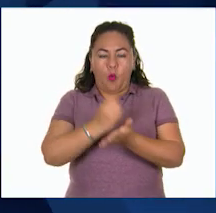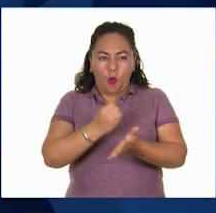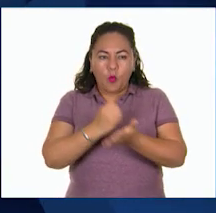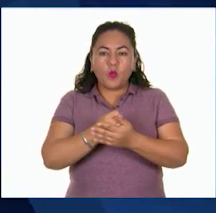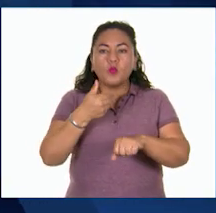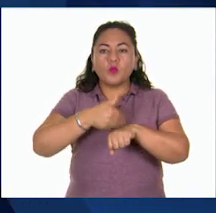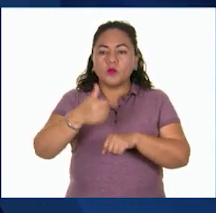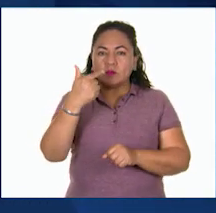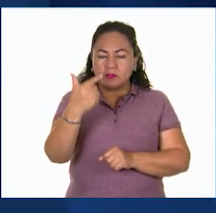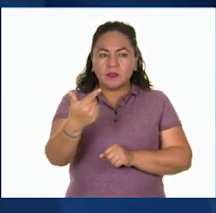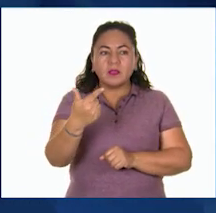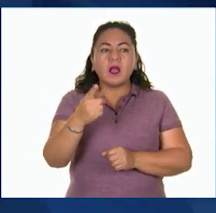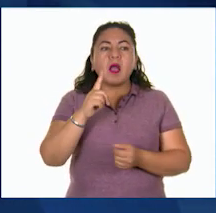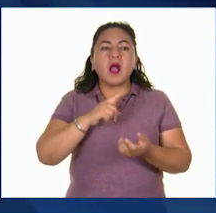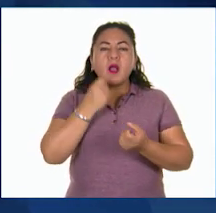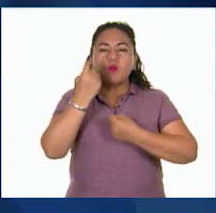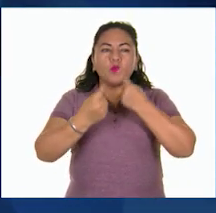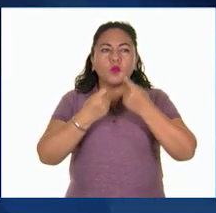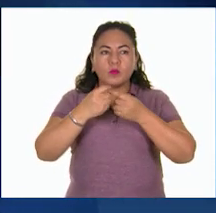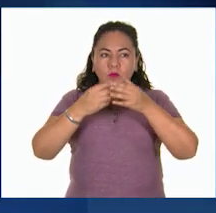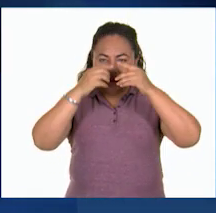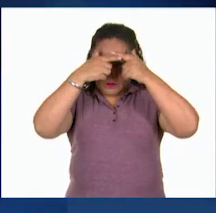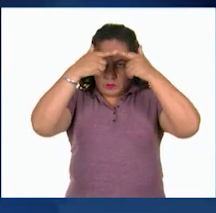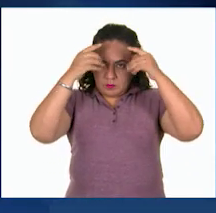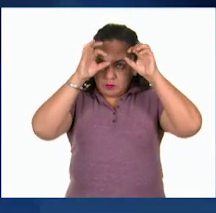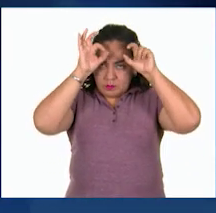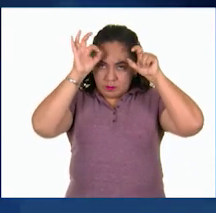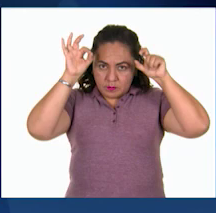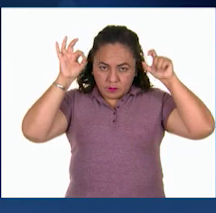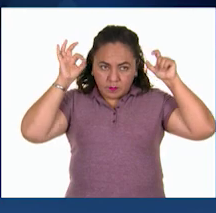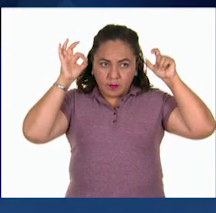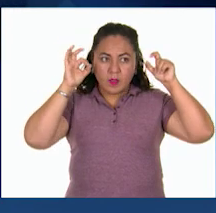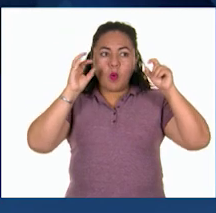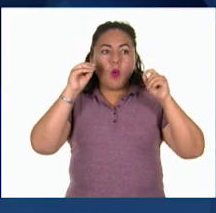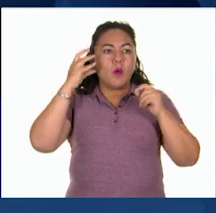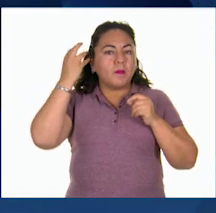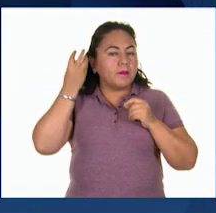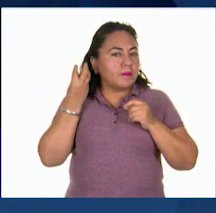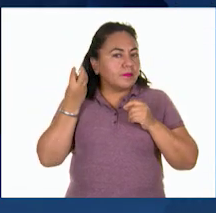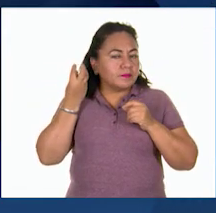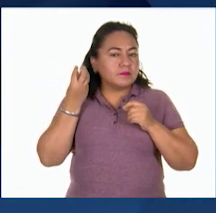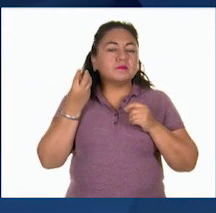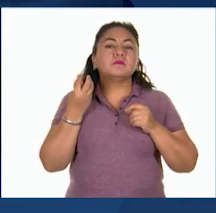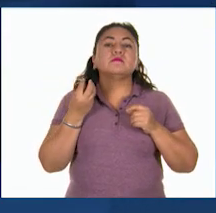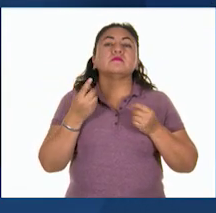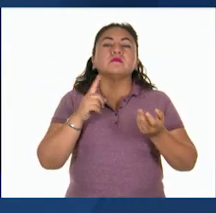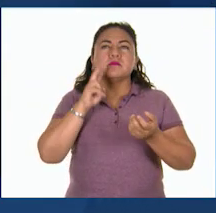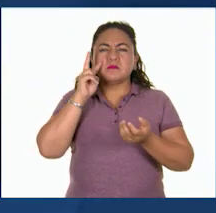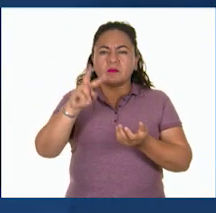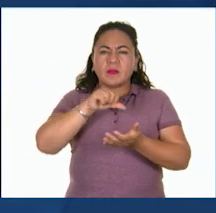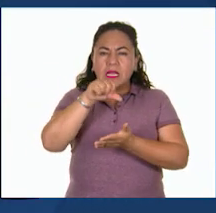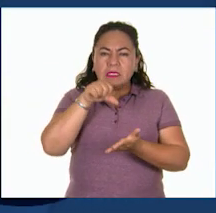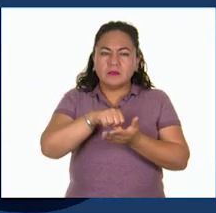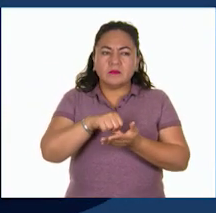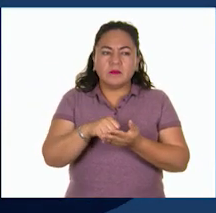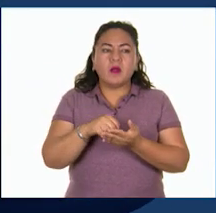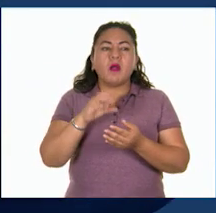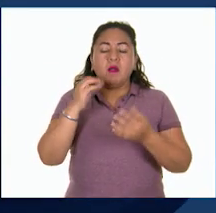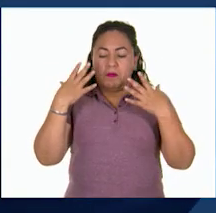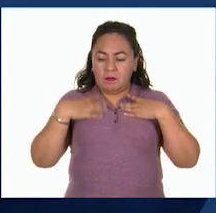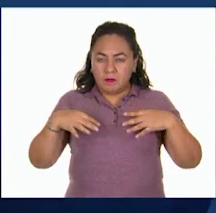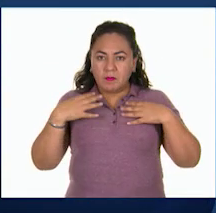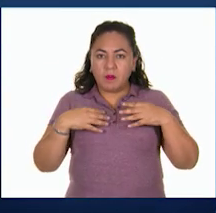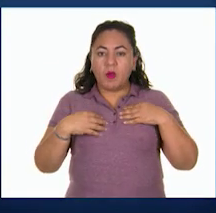la ostra observable en las partes sombrero cordón con la perla cabeza. Centro irradiante de las perlas del traje o